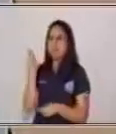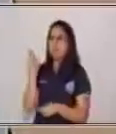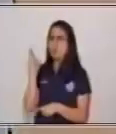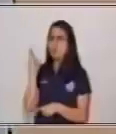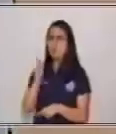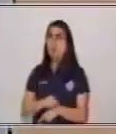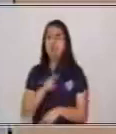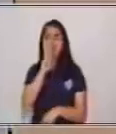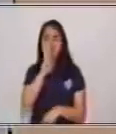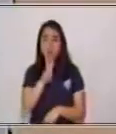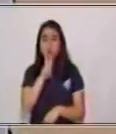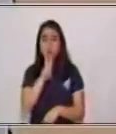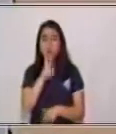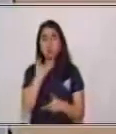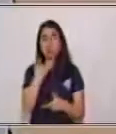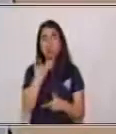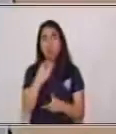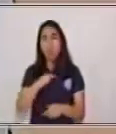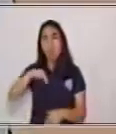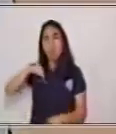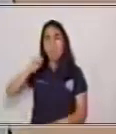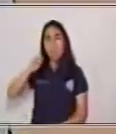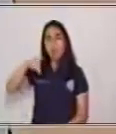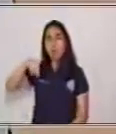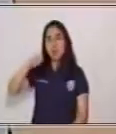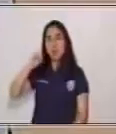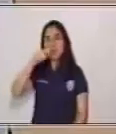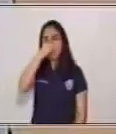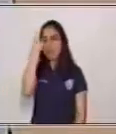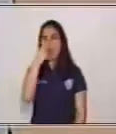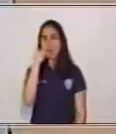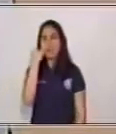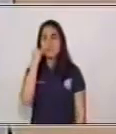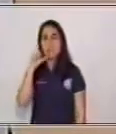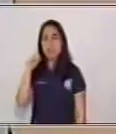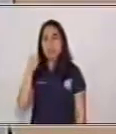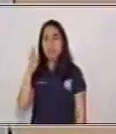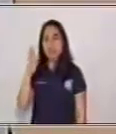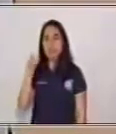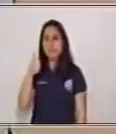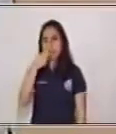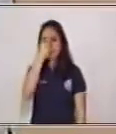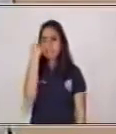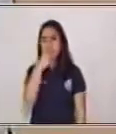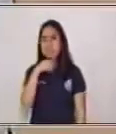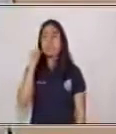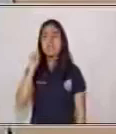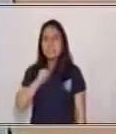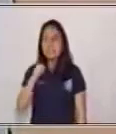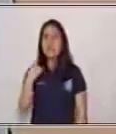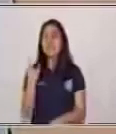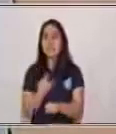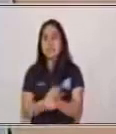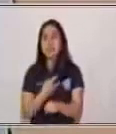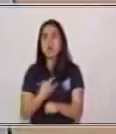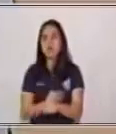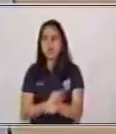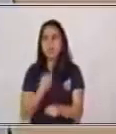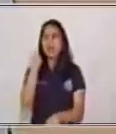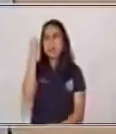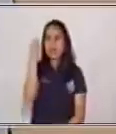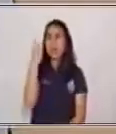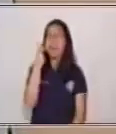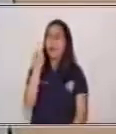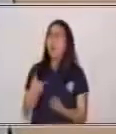No podría ser porque no está dentro de esta categoría. Sé lo estamos utilizando como verbo.